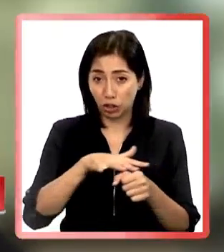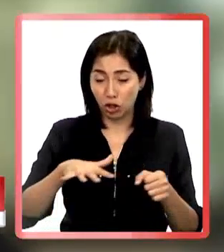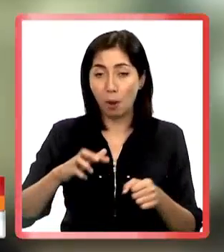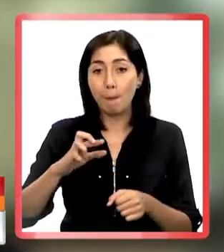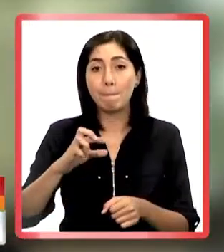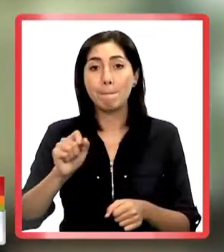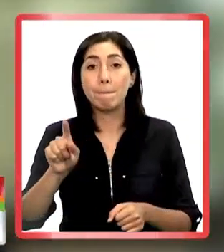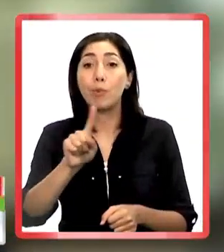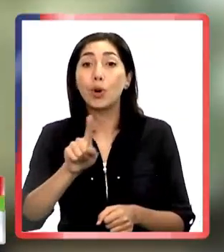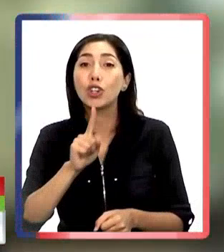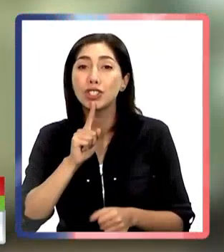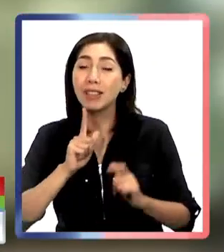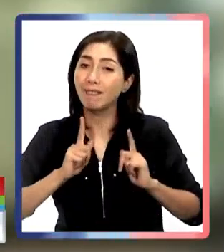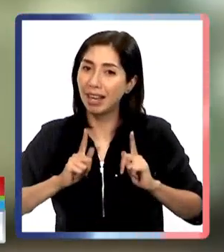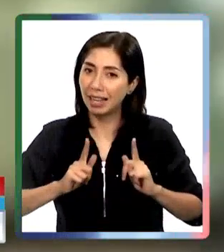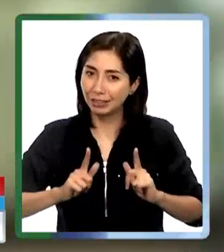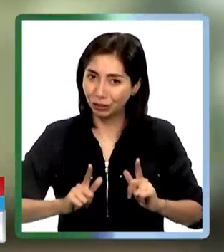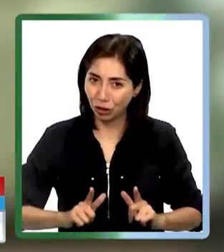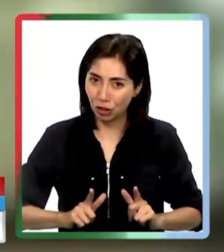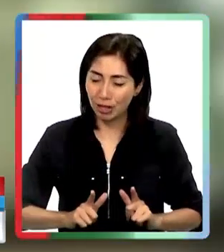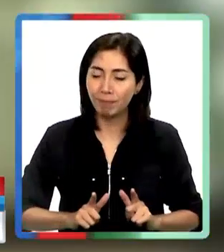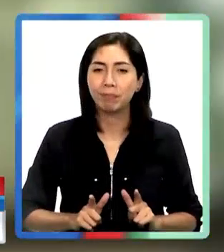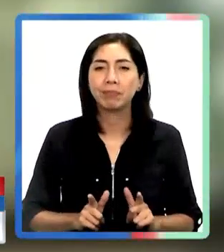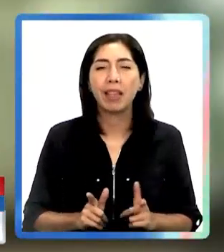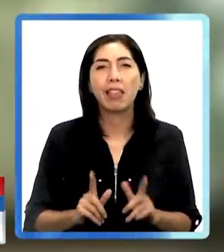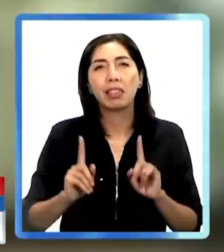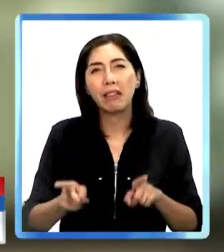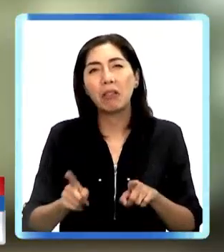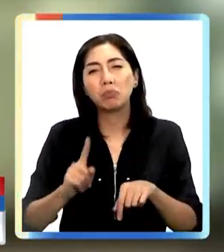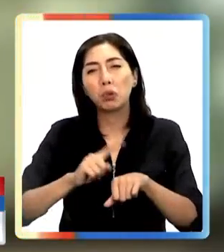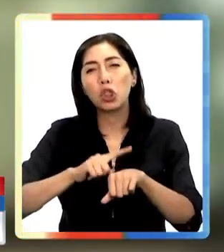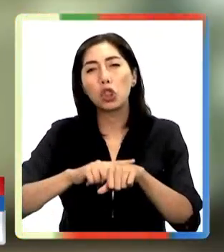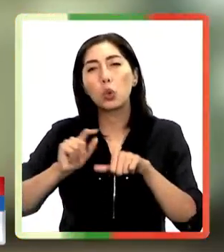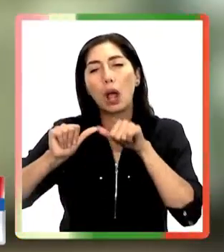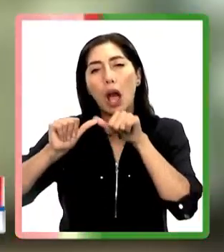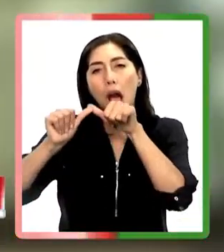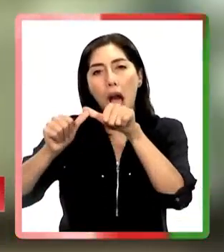síndrome postvacacional debiera durar o debiera